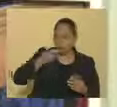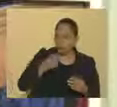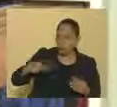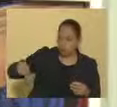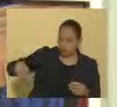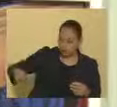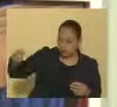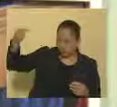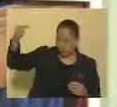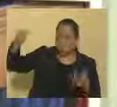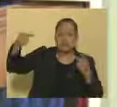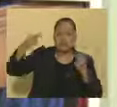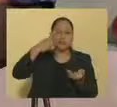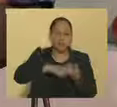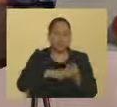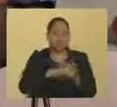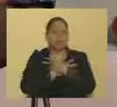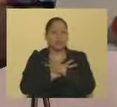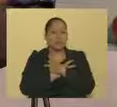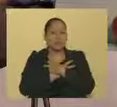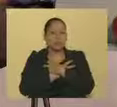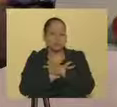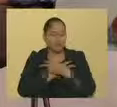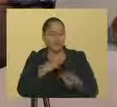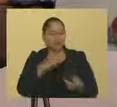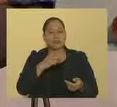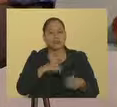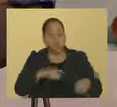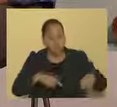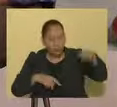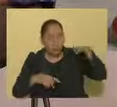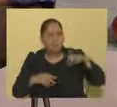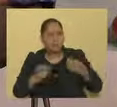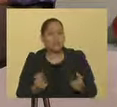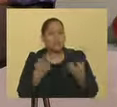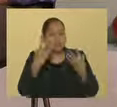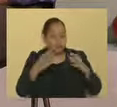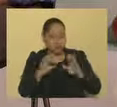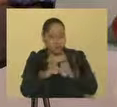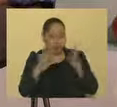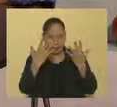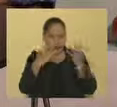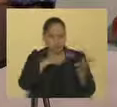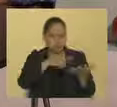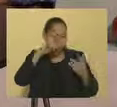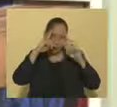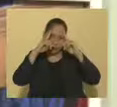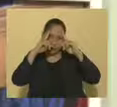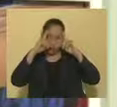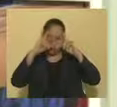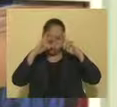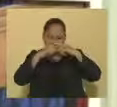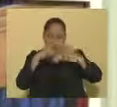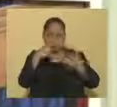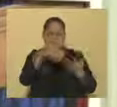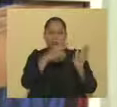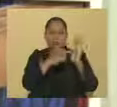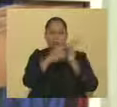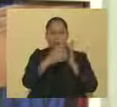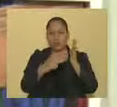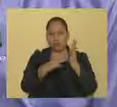niño y la edad ósea. Esa. La otra es tomar, por ejemplo, una tomografía en el